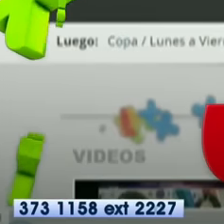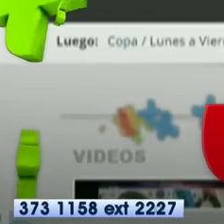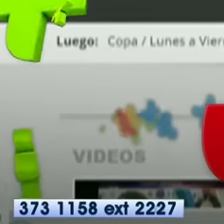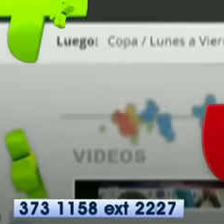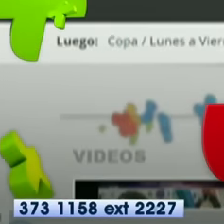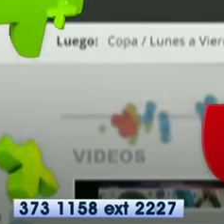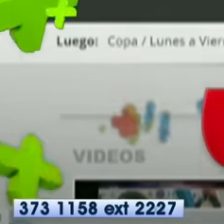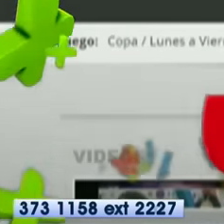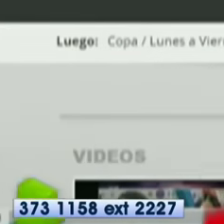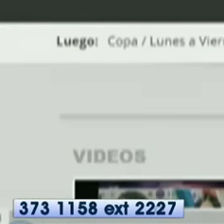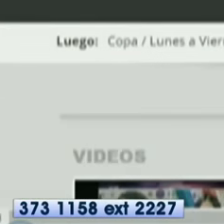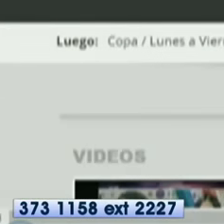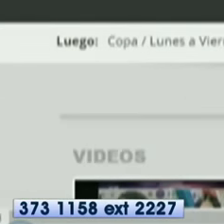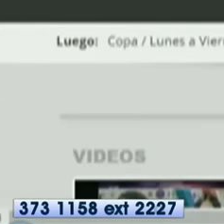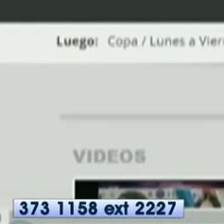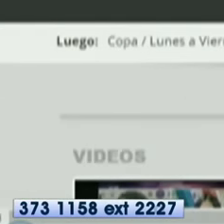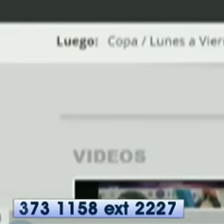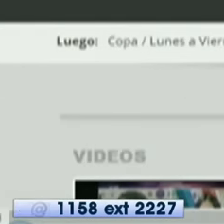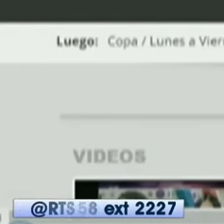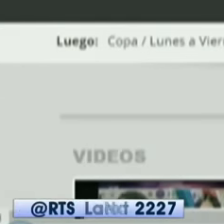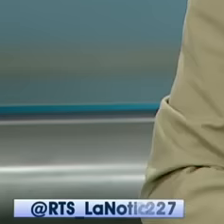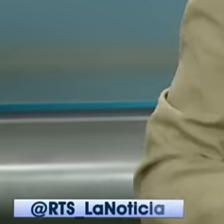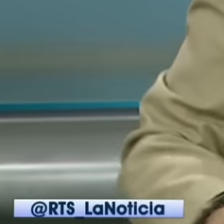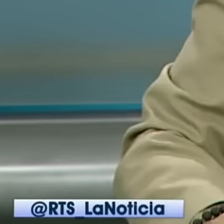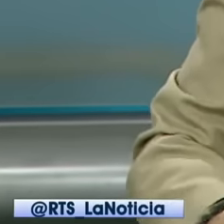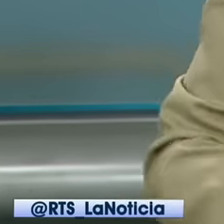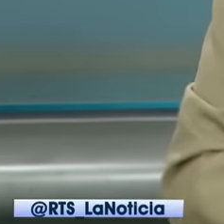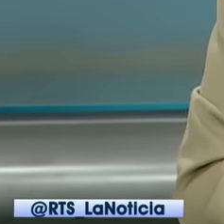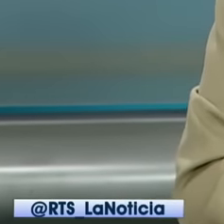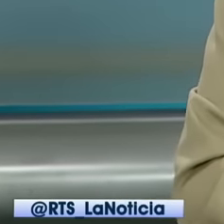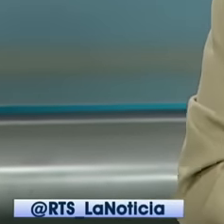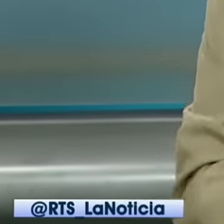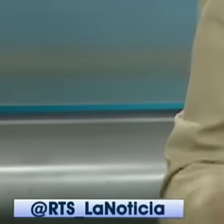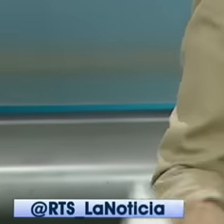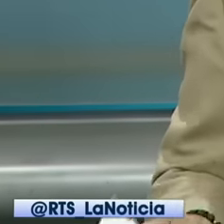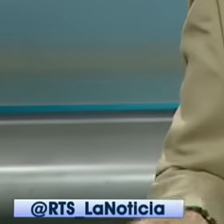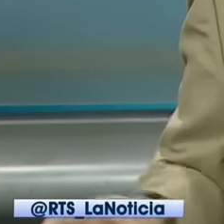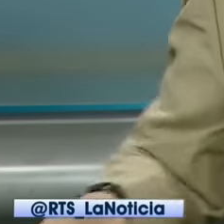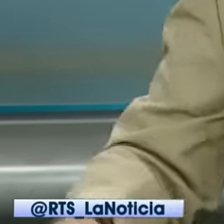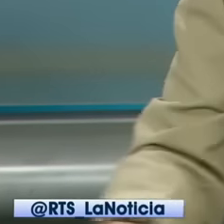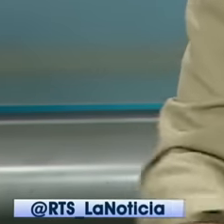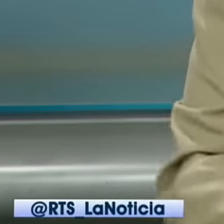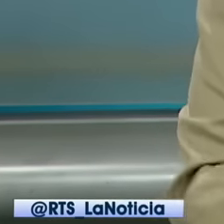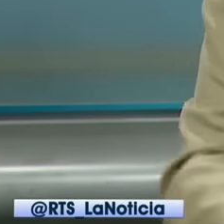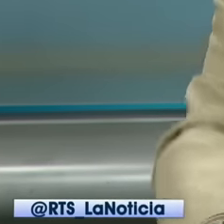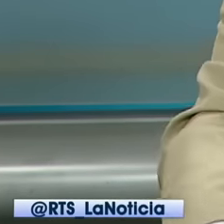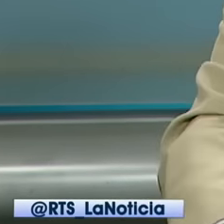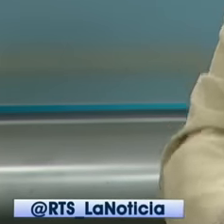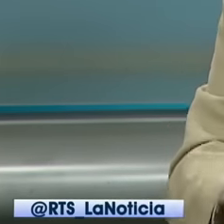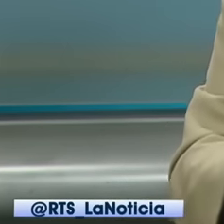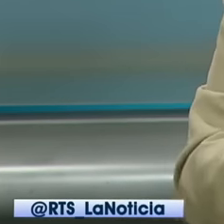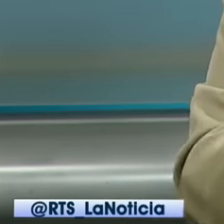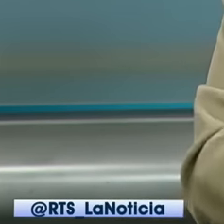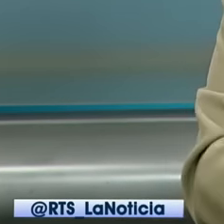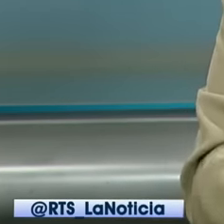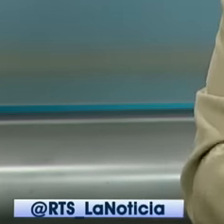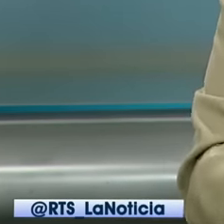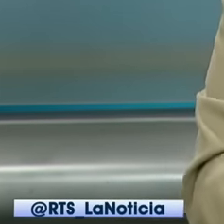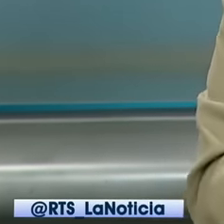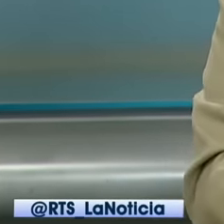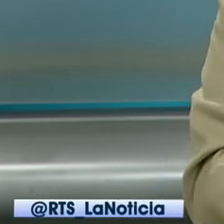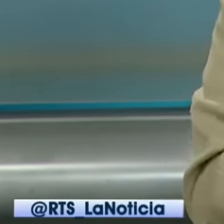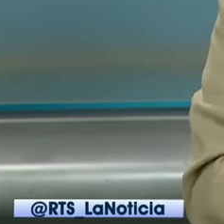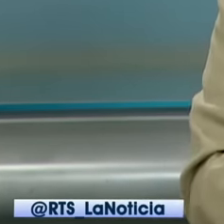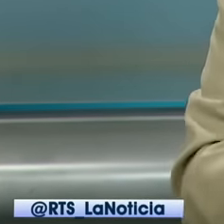www.rts.com.es. RTS está más cerca de ti. Hemos concluido. Gracias por habernos acompañado. Si Dios lo